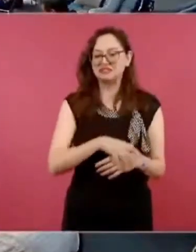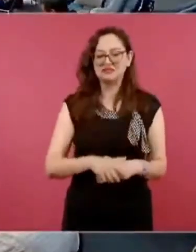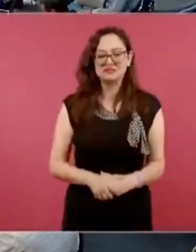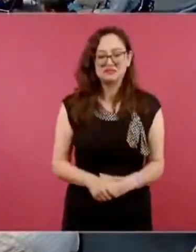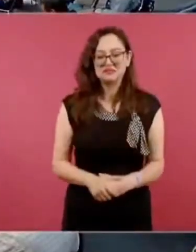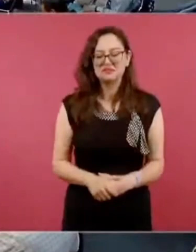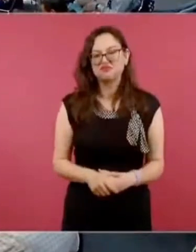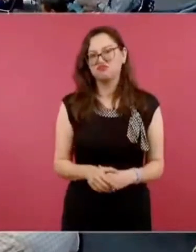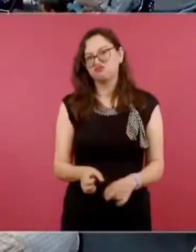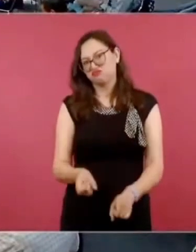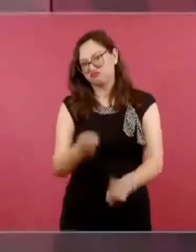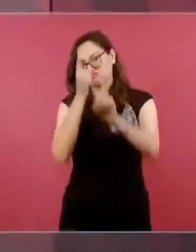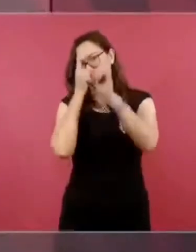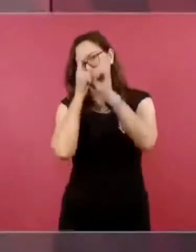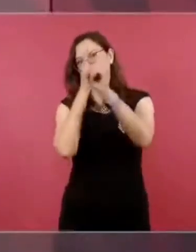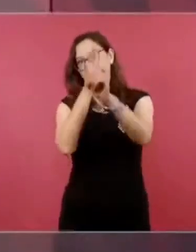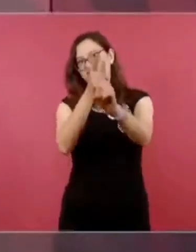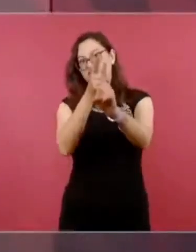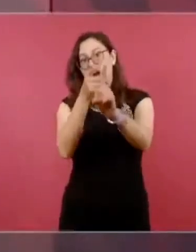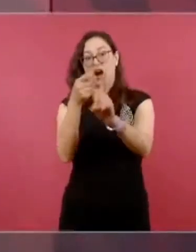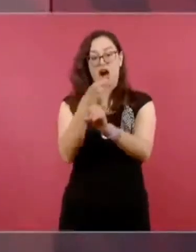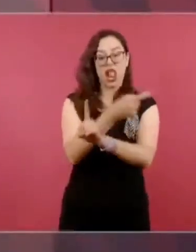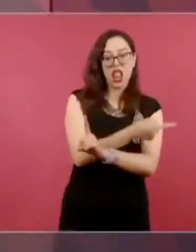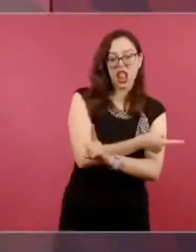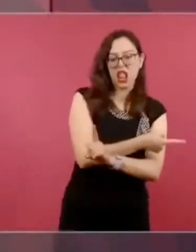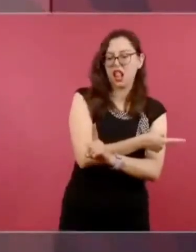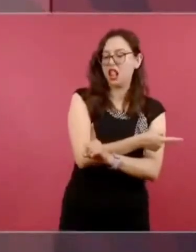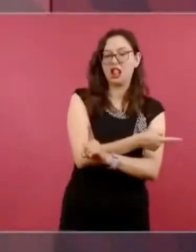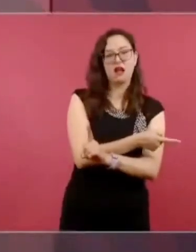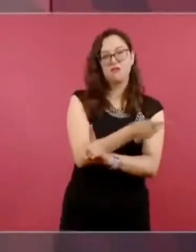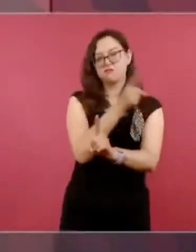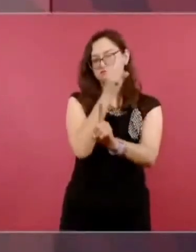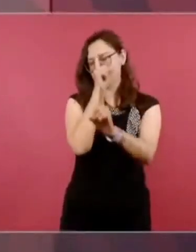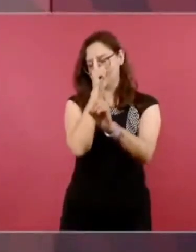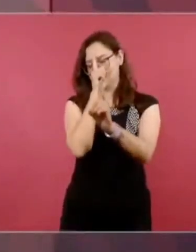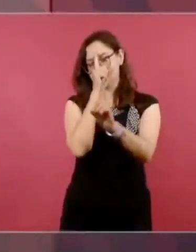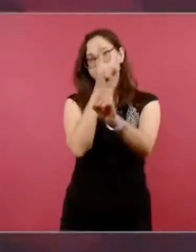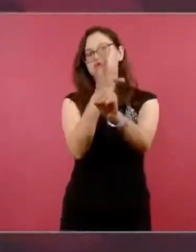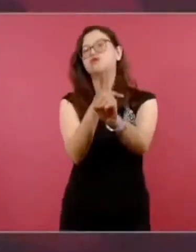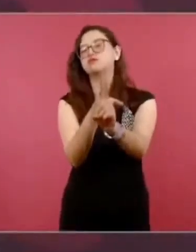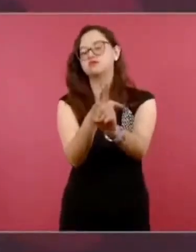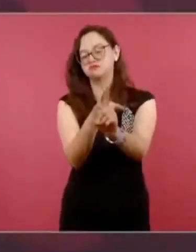de sus objetivos, de sus causas que le dieron origen.